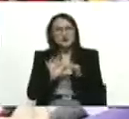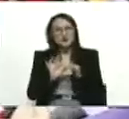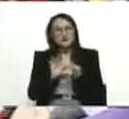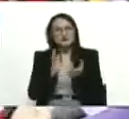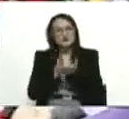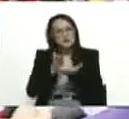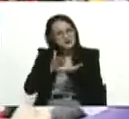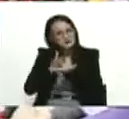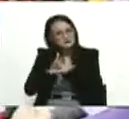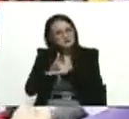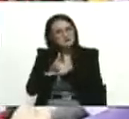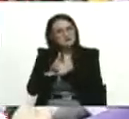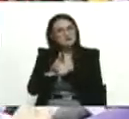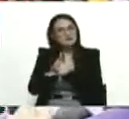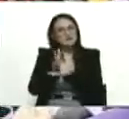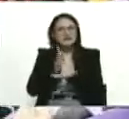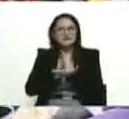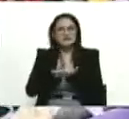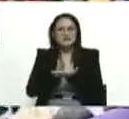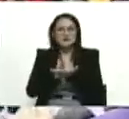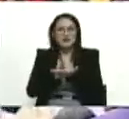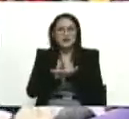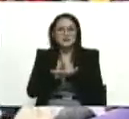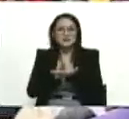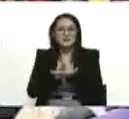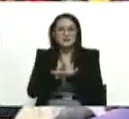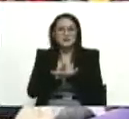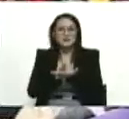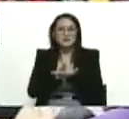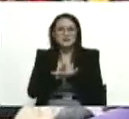con lealtad. Siempre con lealtad.